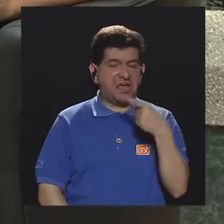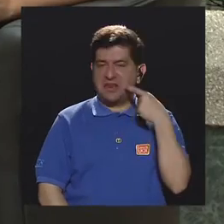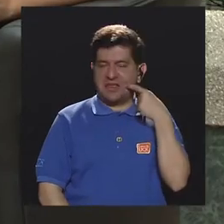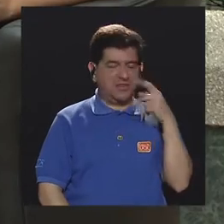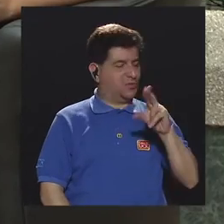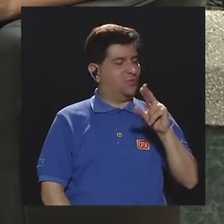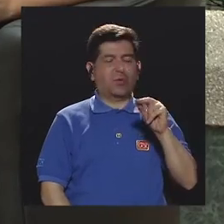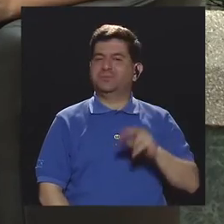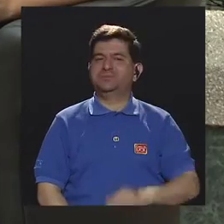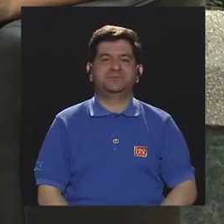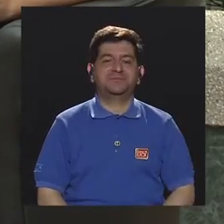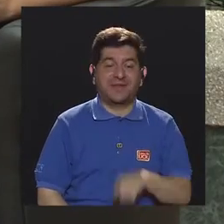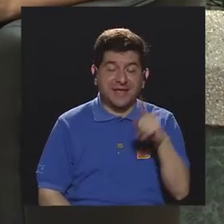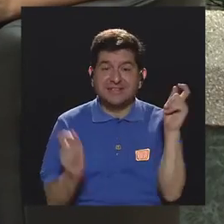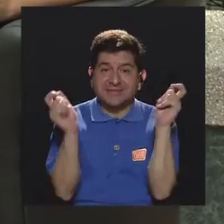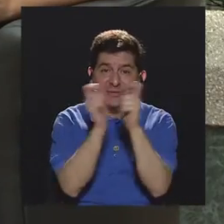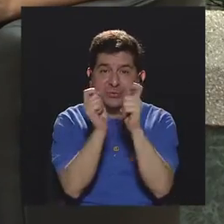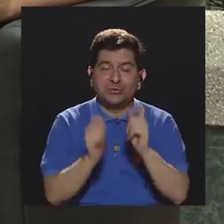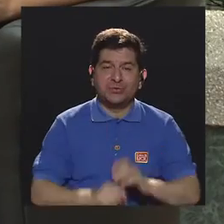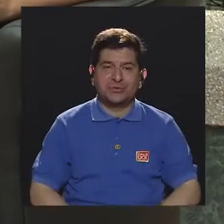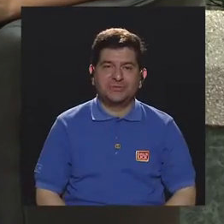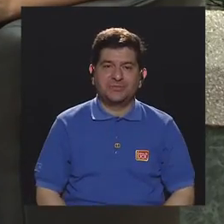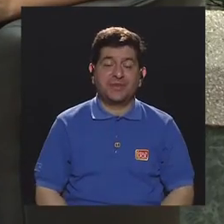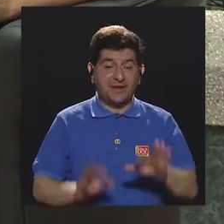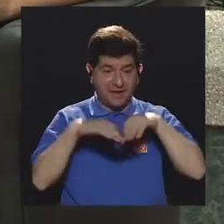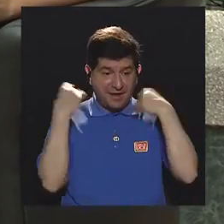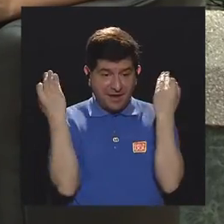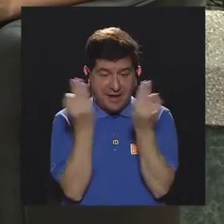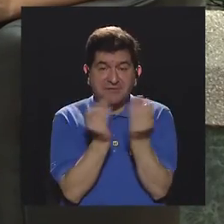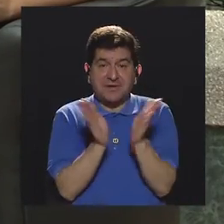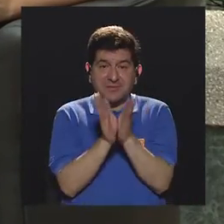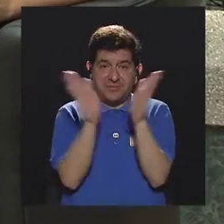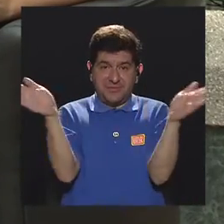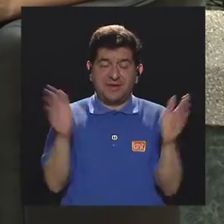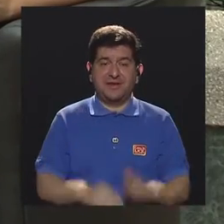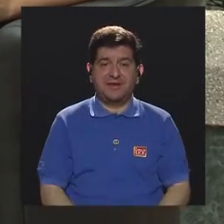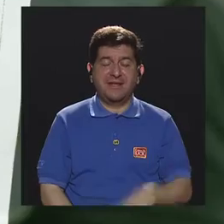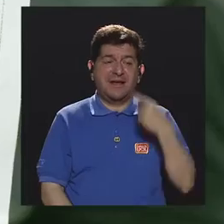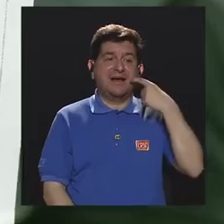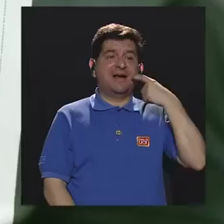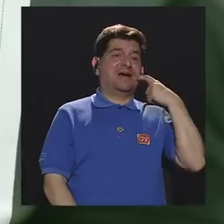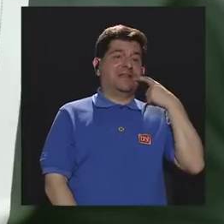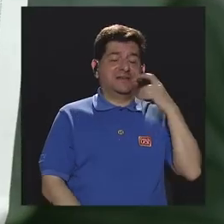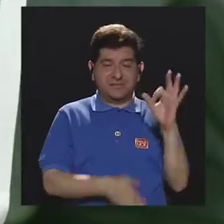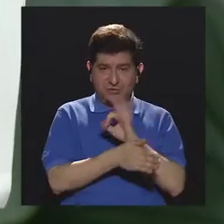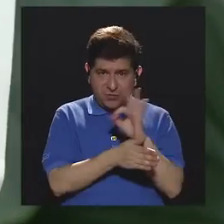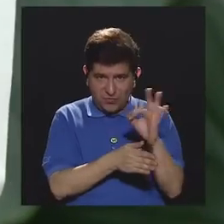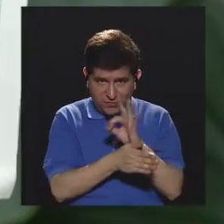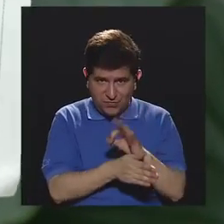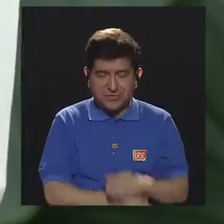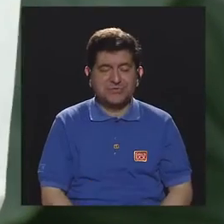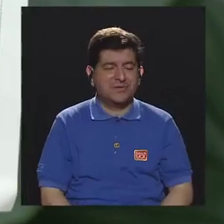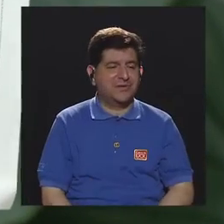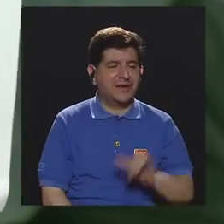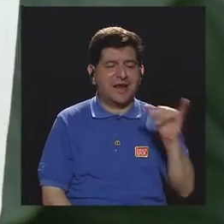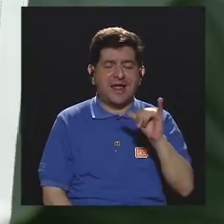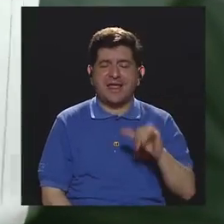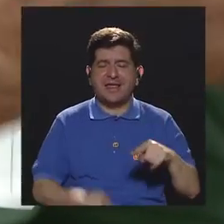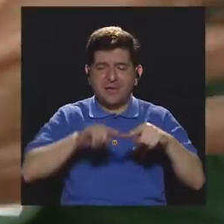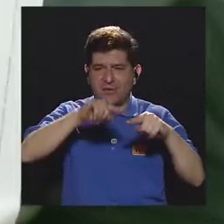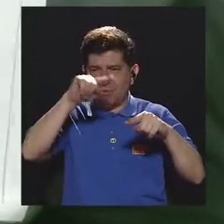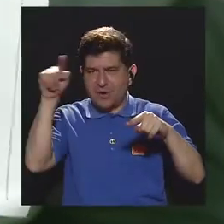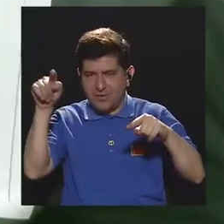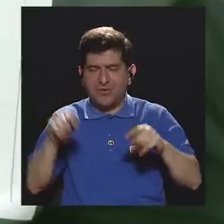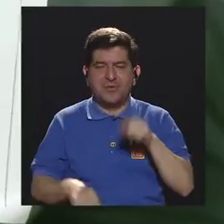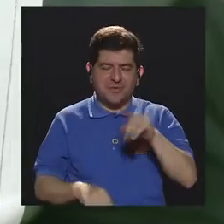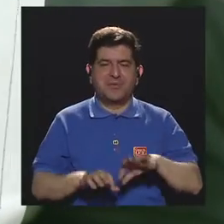es adicto? Ahí está el detalle. Y la familia, generalmente la adicción también funciona, esta misma curva en